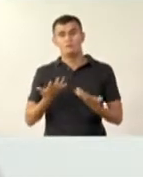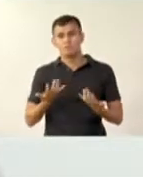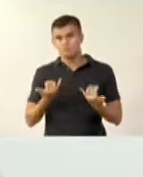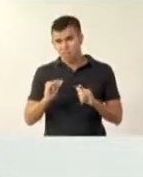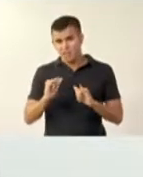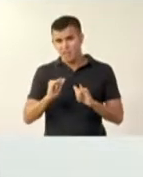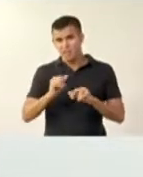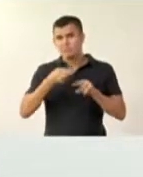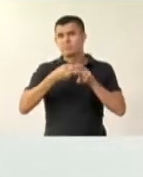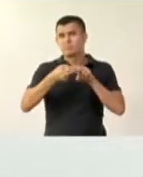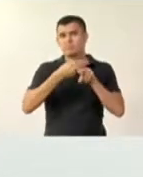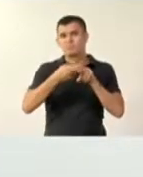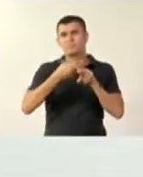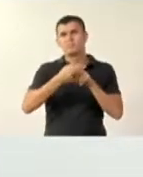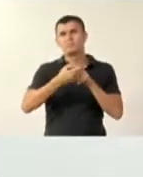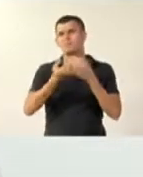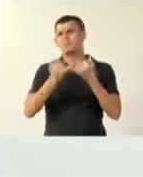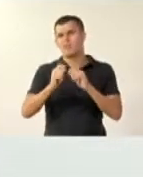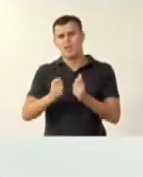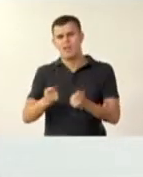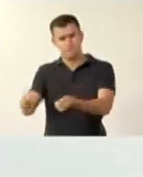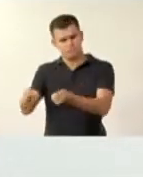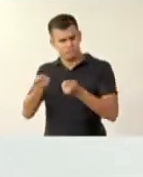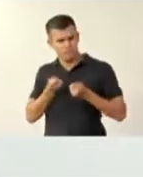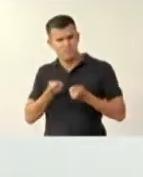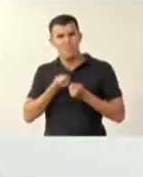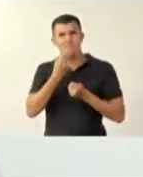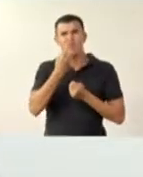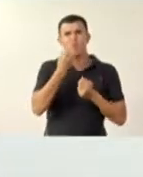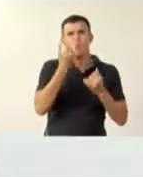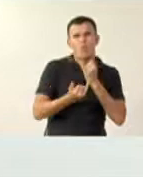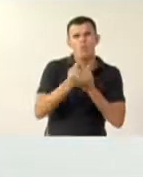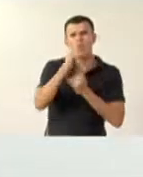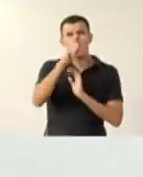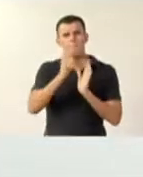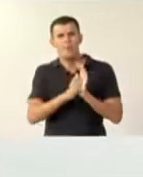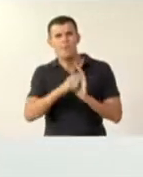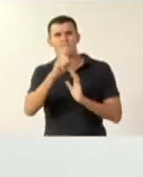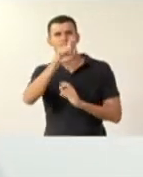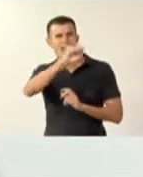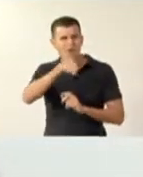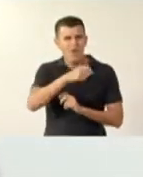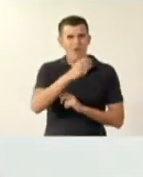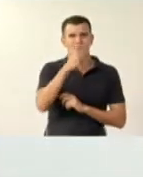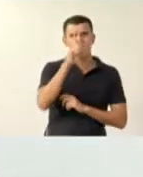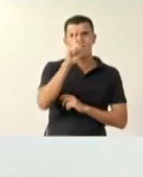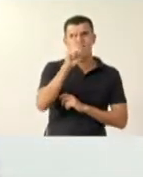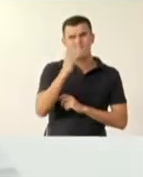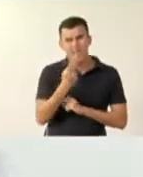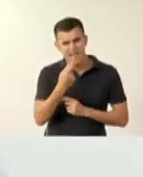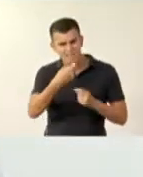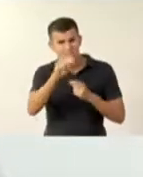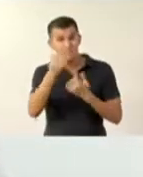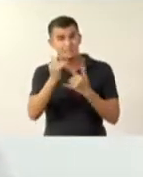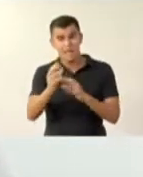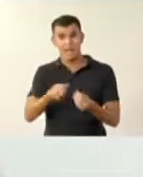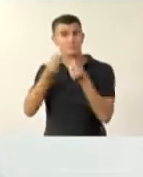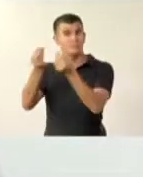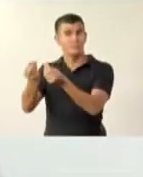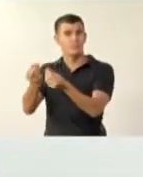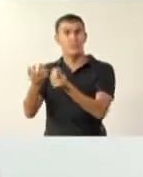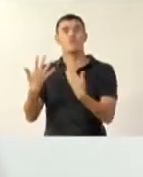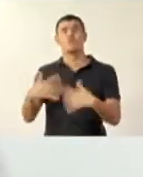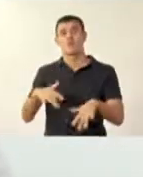ahora que dicen, bueno, ya falta lo último, que usted nos entregue esto, falta aquello, falta un puntico, falta la coma para que ya se vaya para